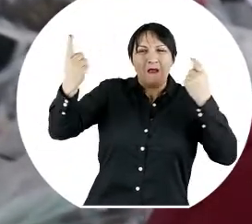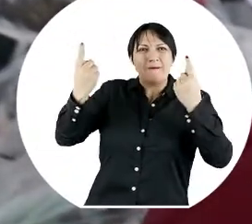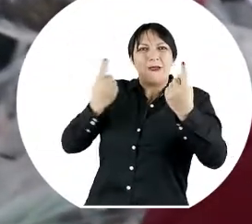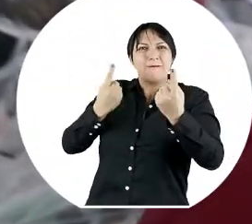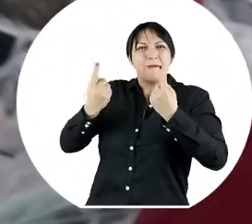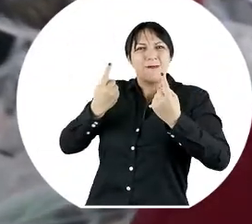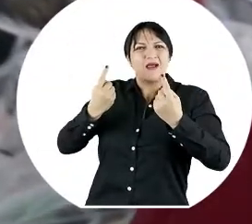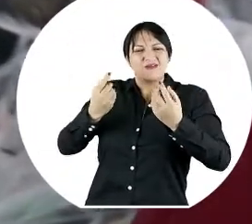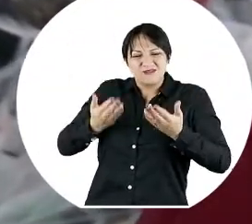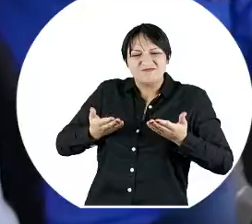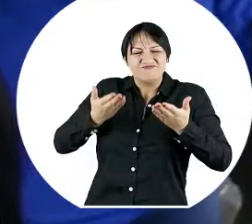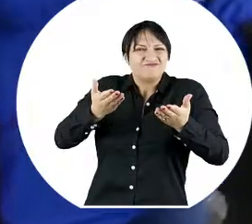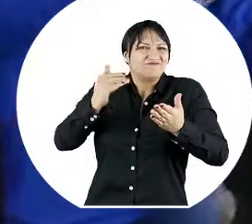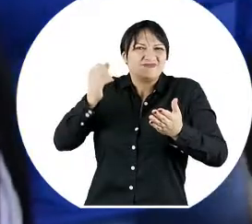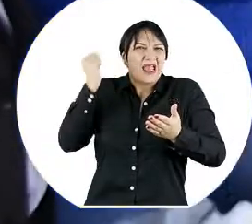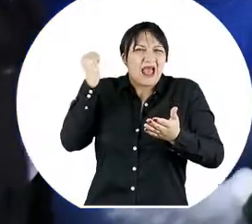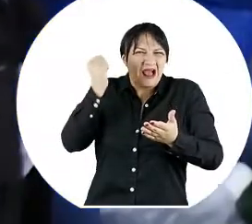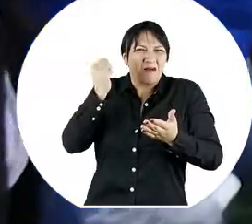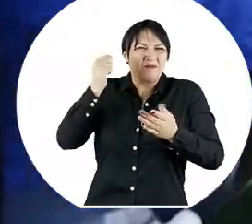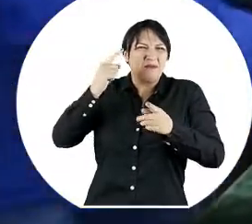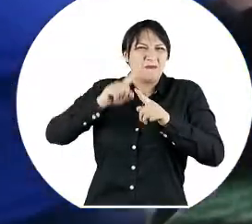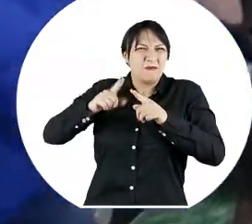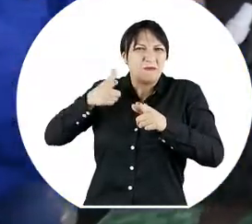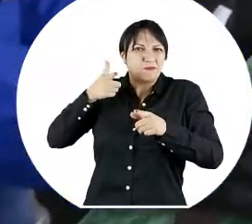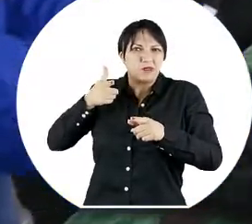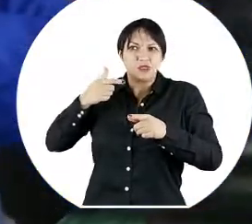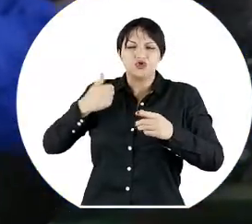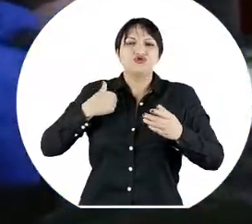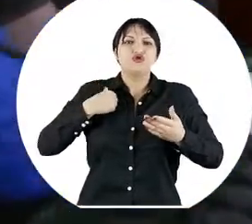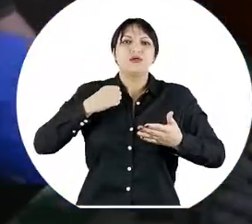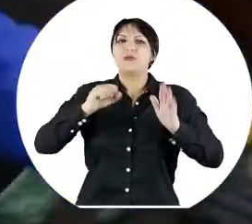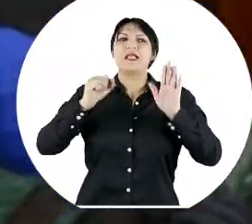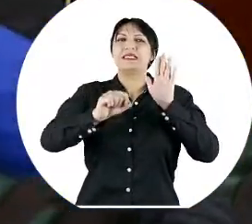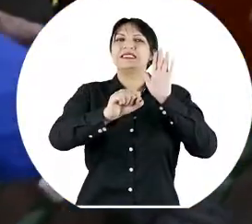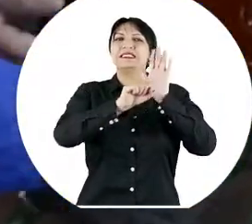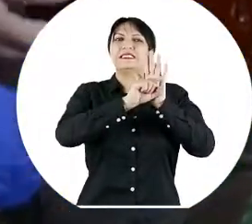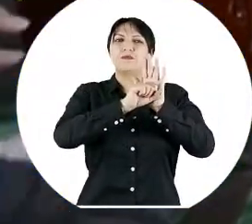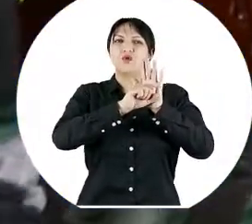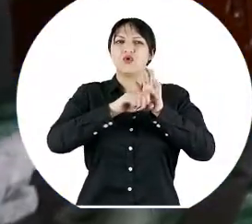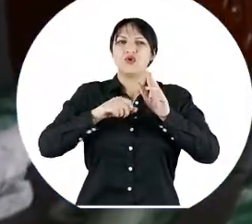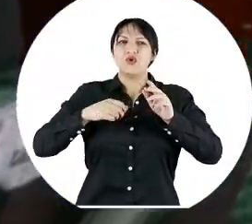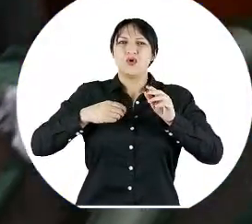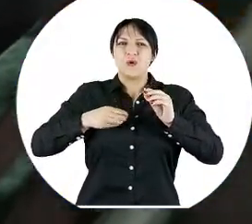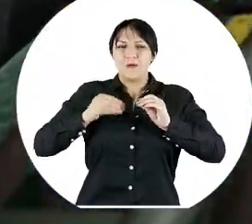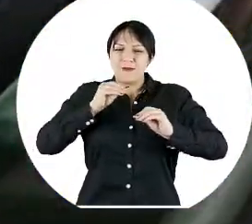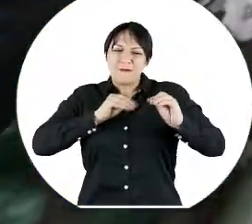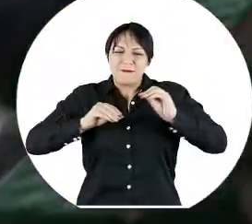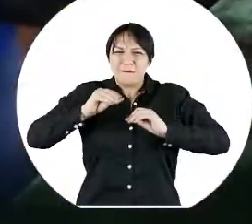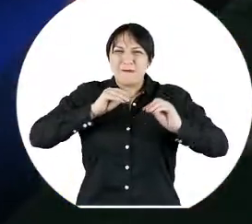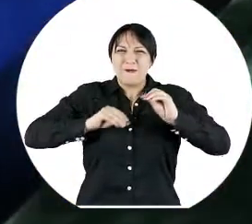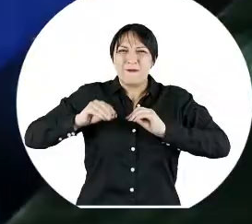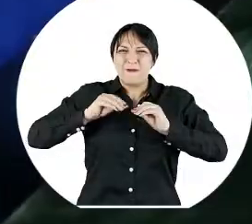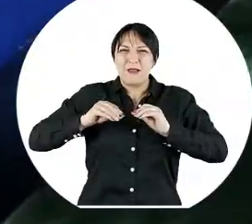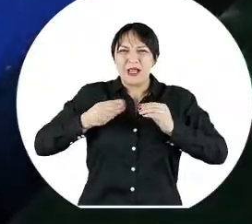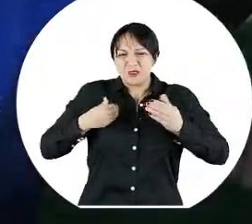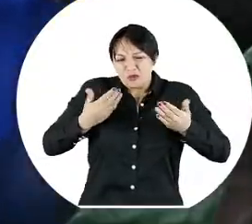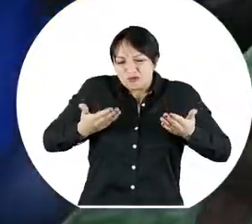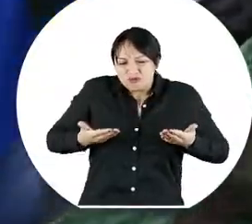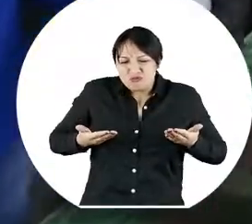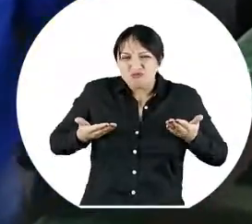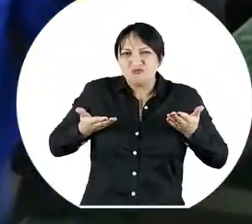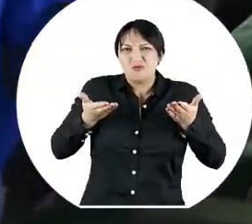arma y de paso llevan una ayuda a su familia. Yo hice una entrega simbólica, es un arma que la fabricamos con la ayuda de un